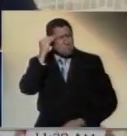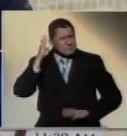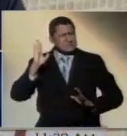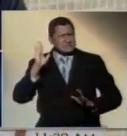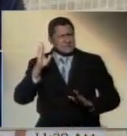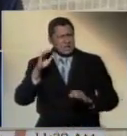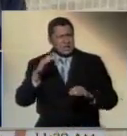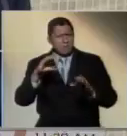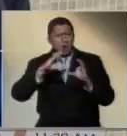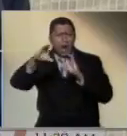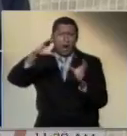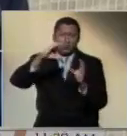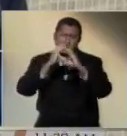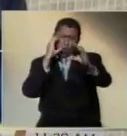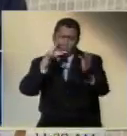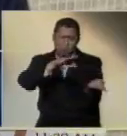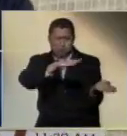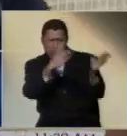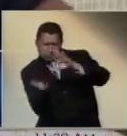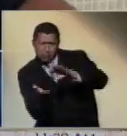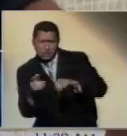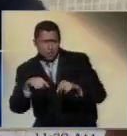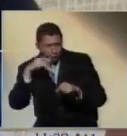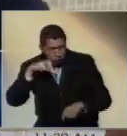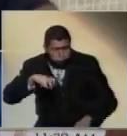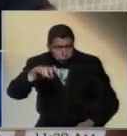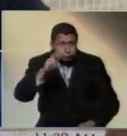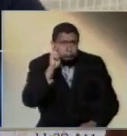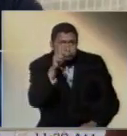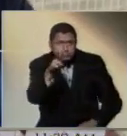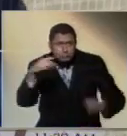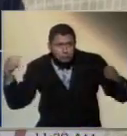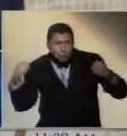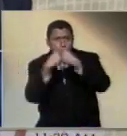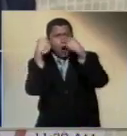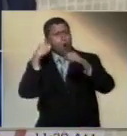el autobús se volteó. Después que nos bajamos fue que nos dimos cuenta que había chocado con el otro.